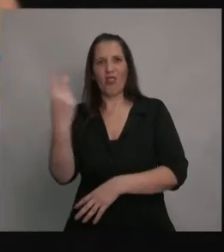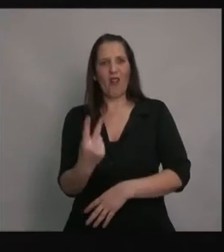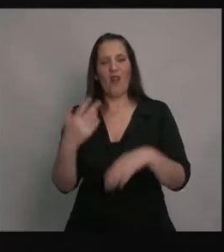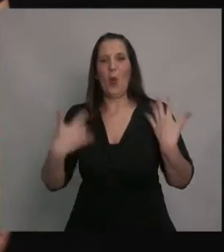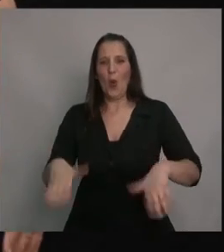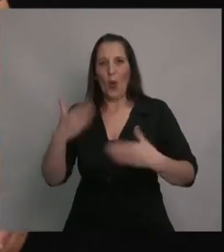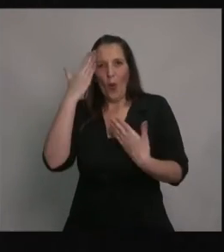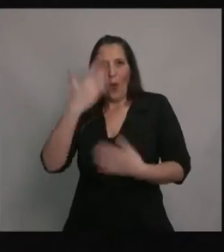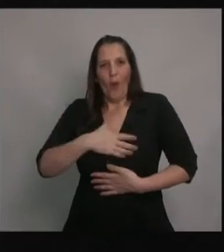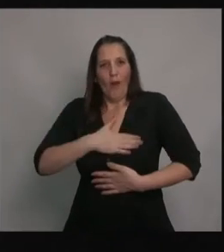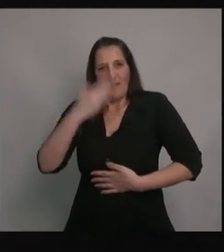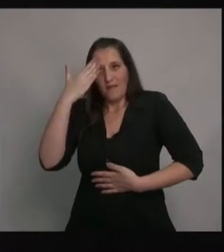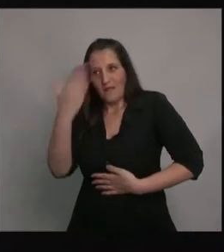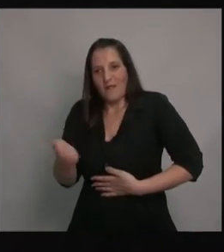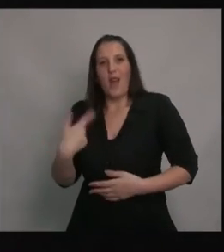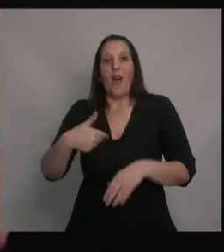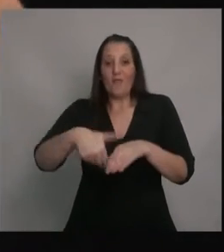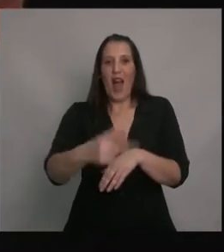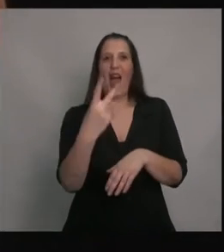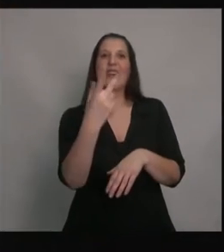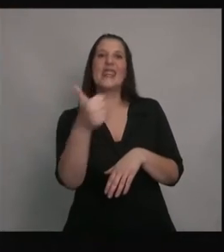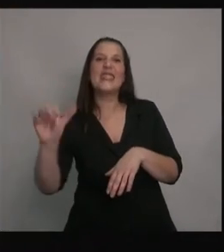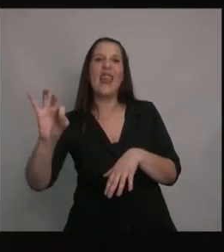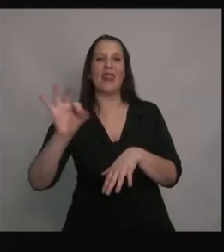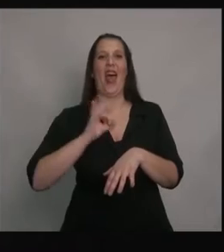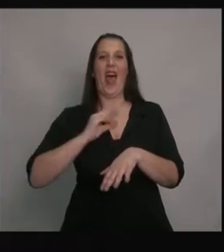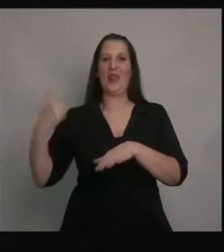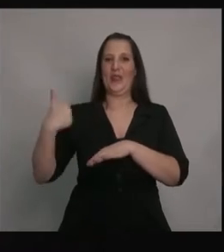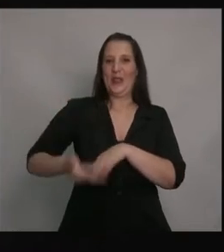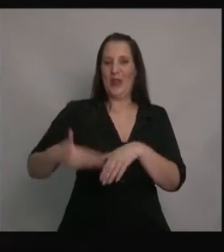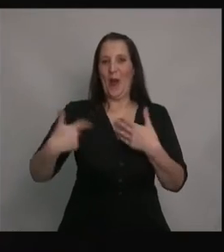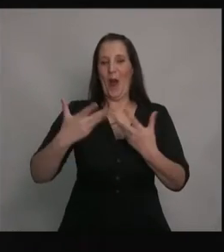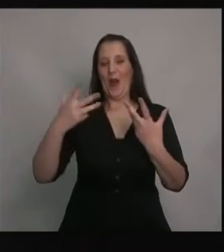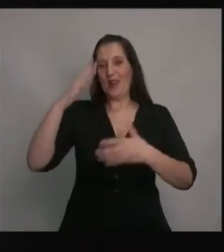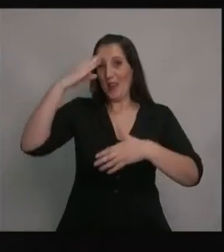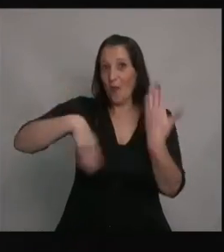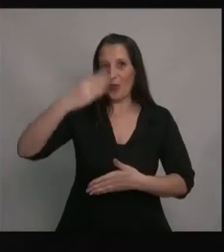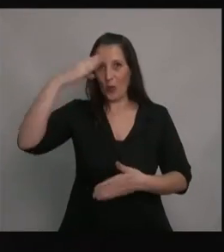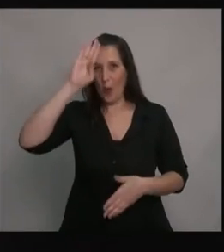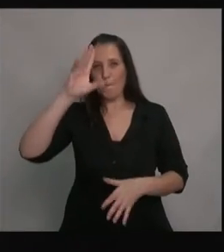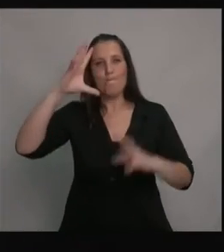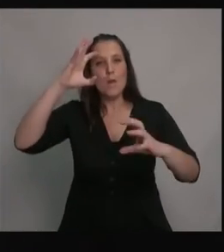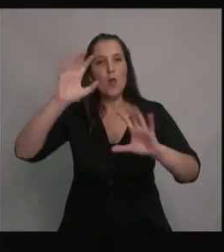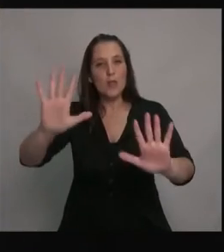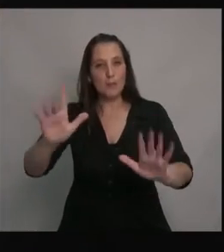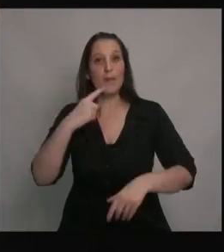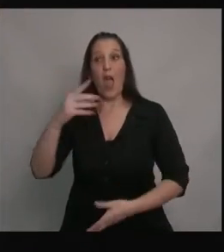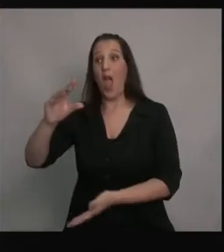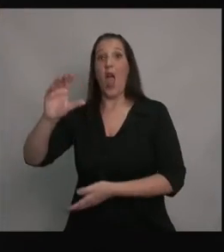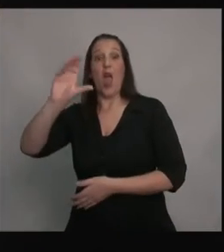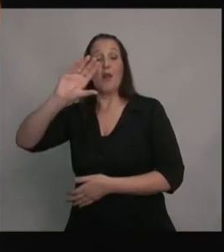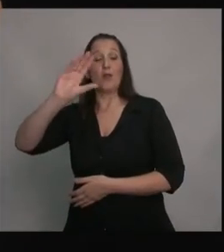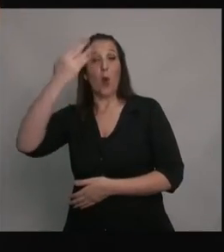van a cumplir pronto la Revolución Cubana. Y recordar tan solo una cosa, el bloqueo que Cuba